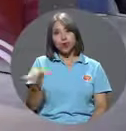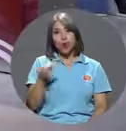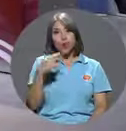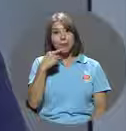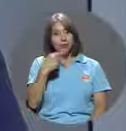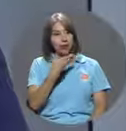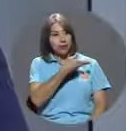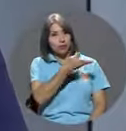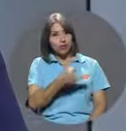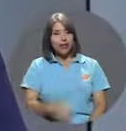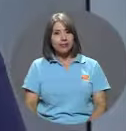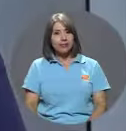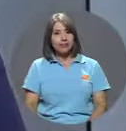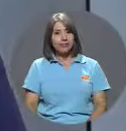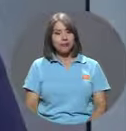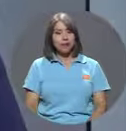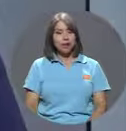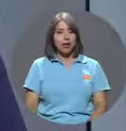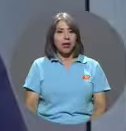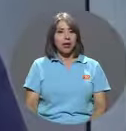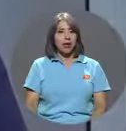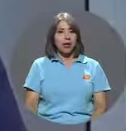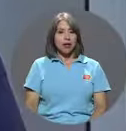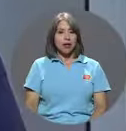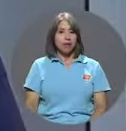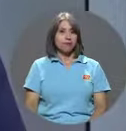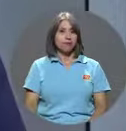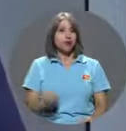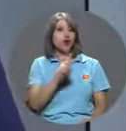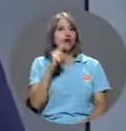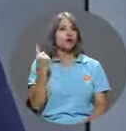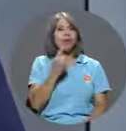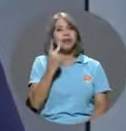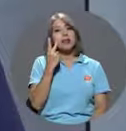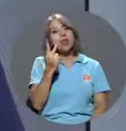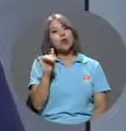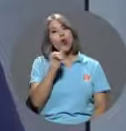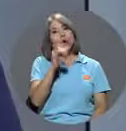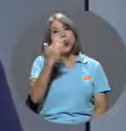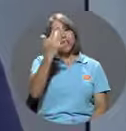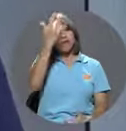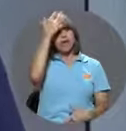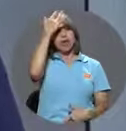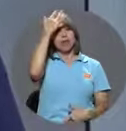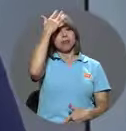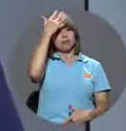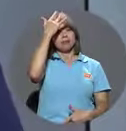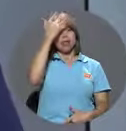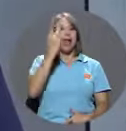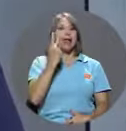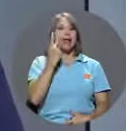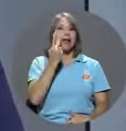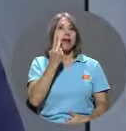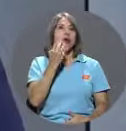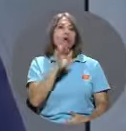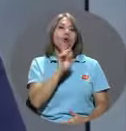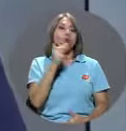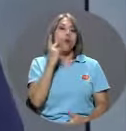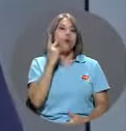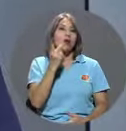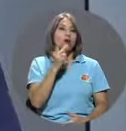la culminación de un proceso que tiene muchísimos años de estar desarrollando, multicausal, estamos de acuerdo,